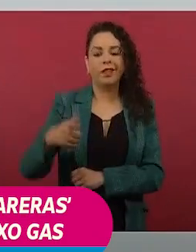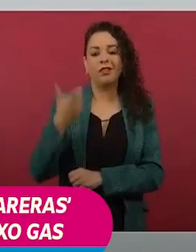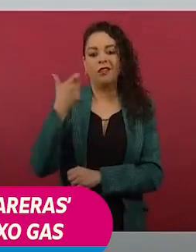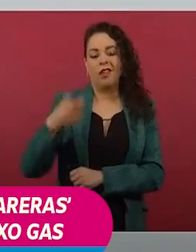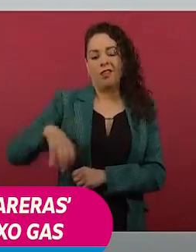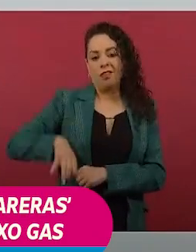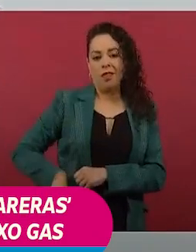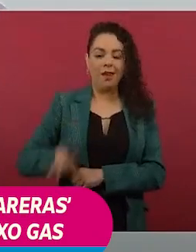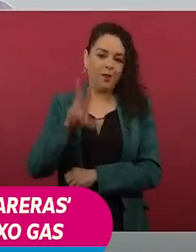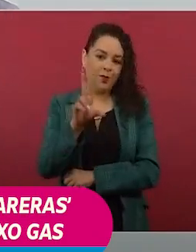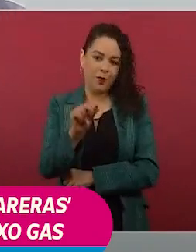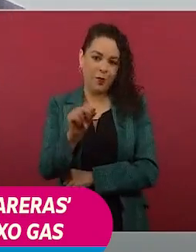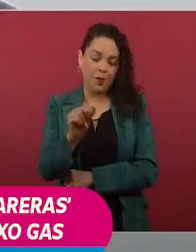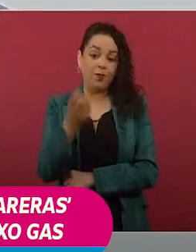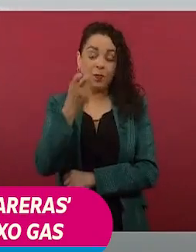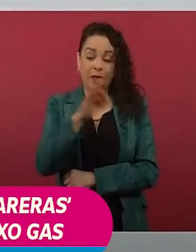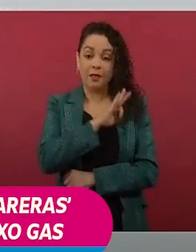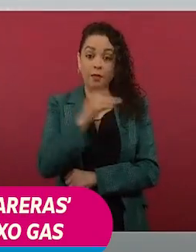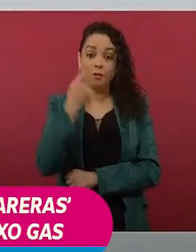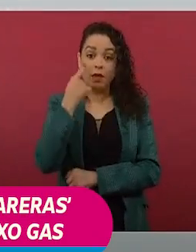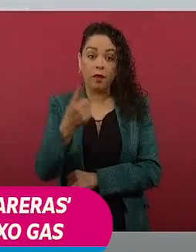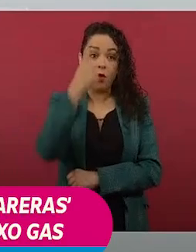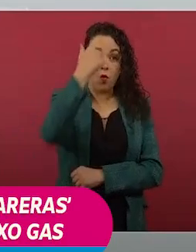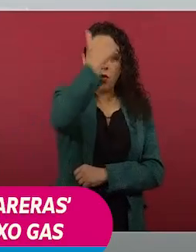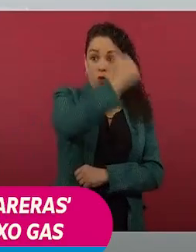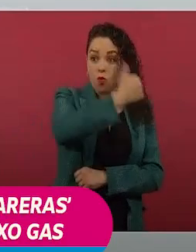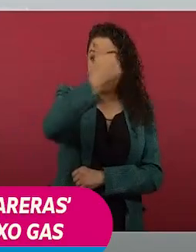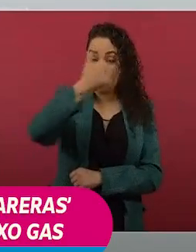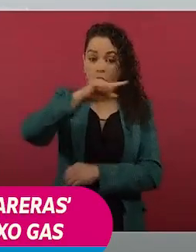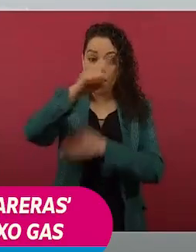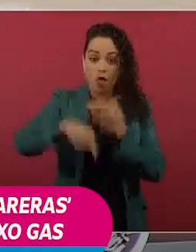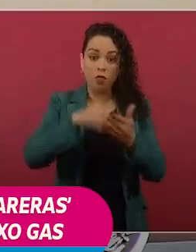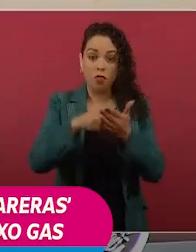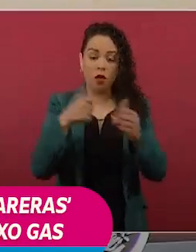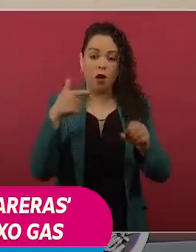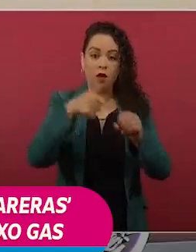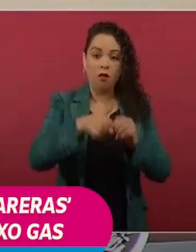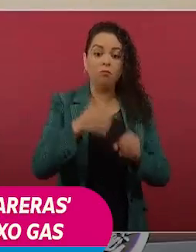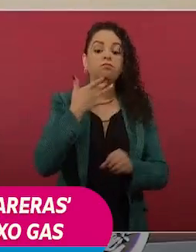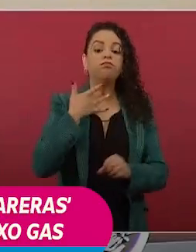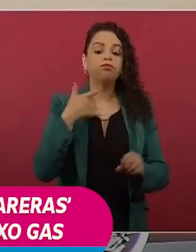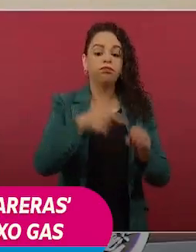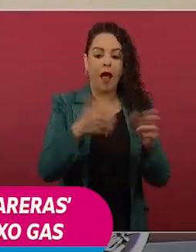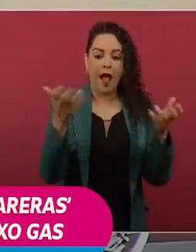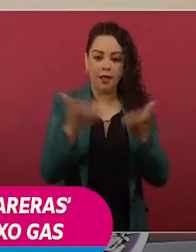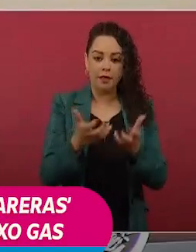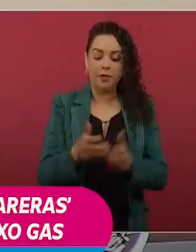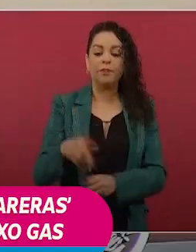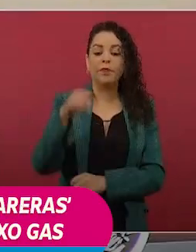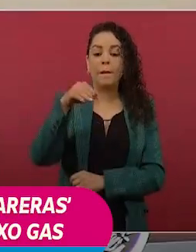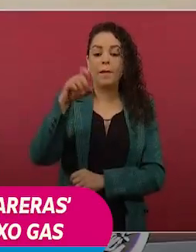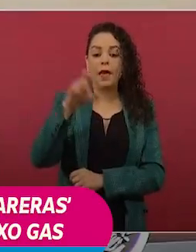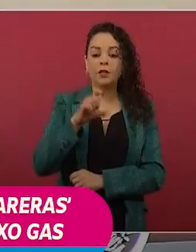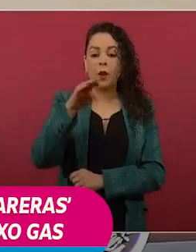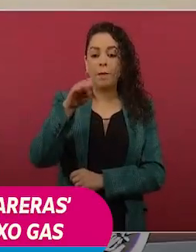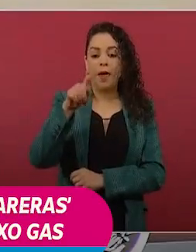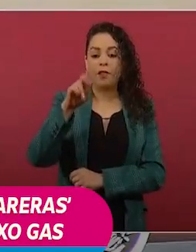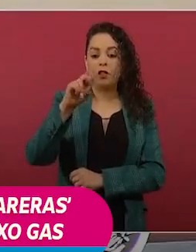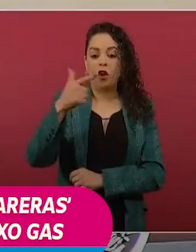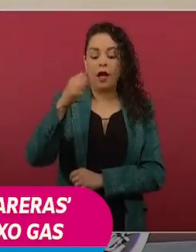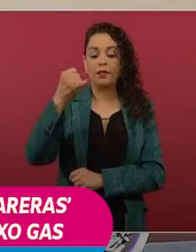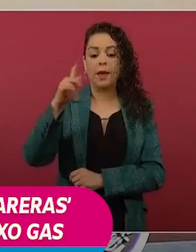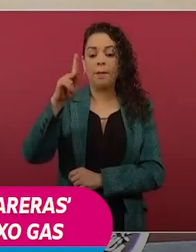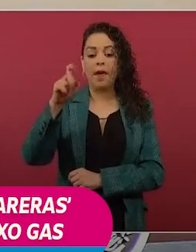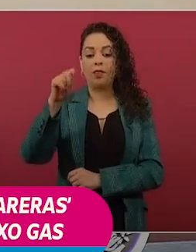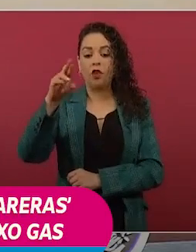Eso lo vamos viendo gasolinera por gasolinera. Redco, Oxogas y Petro7 fueron las tres más careras